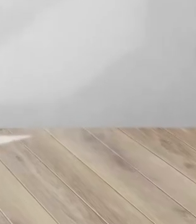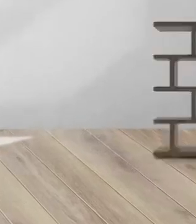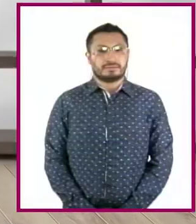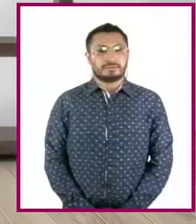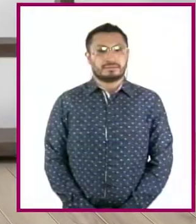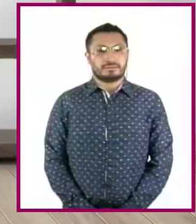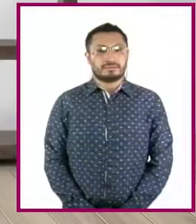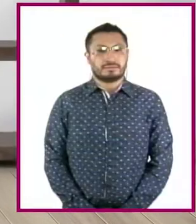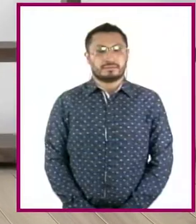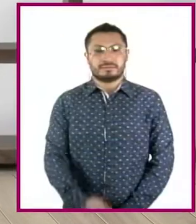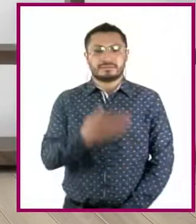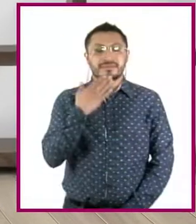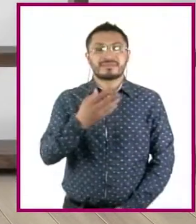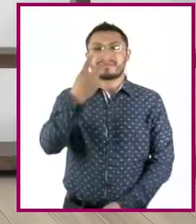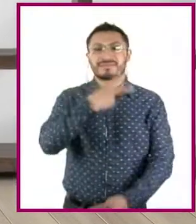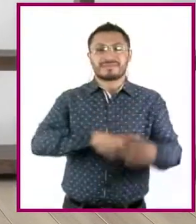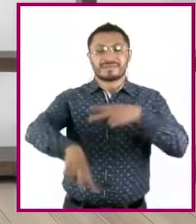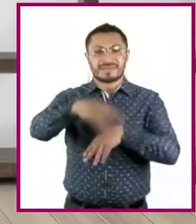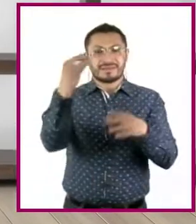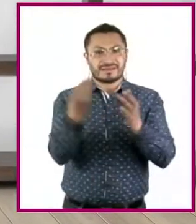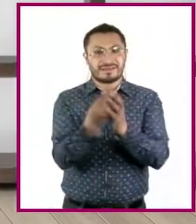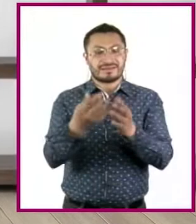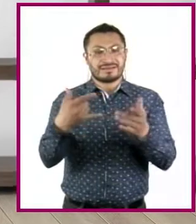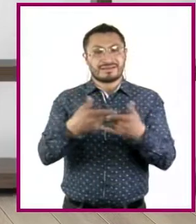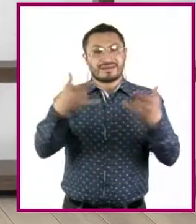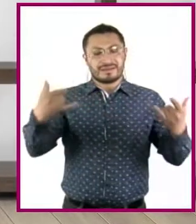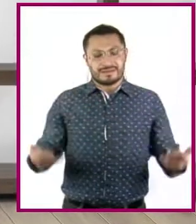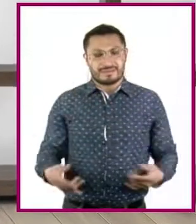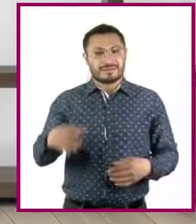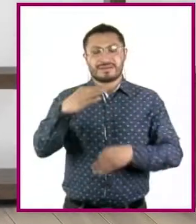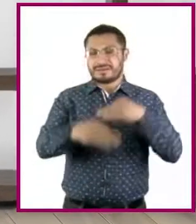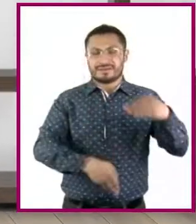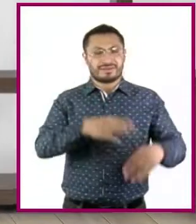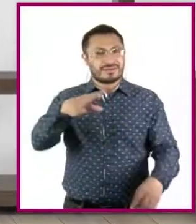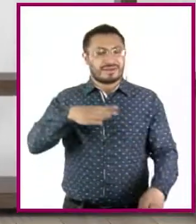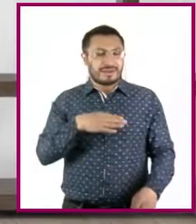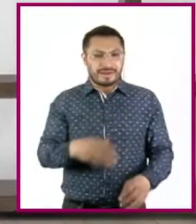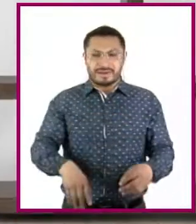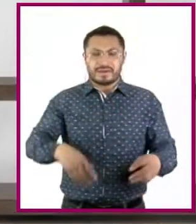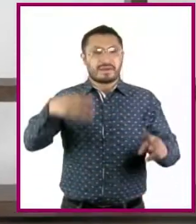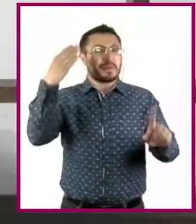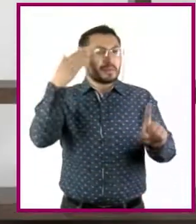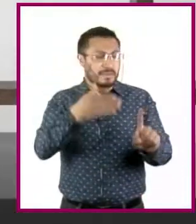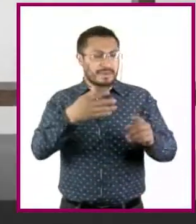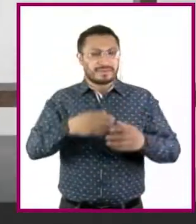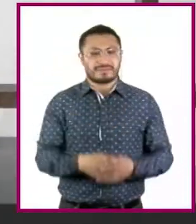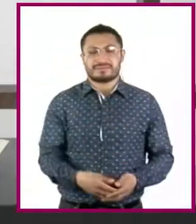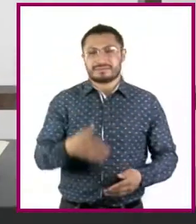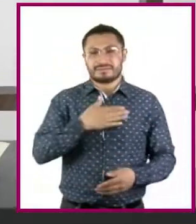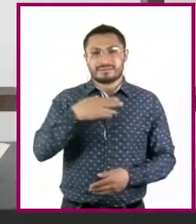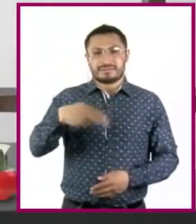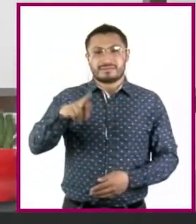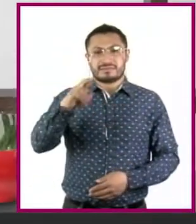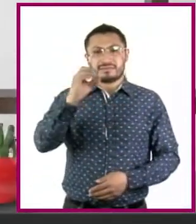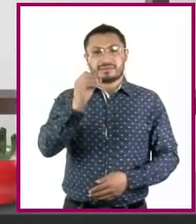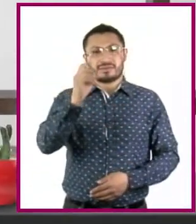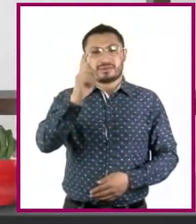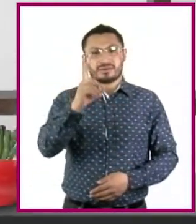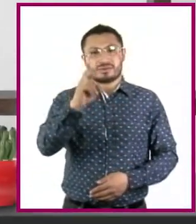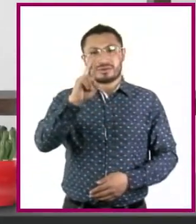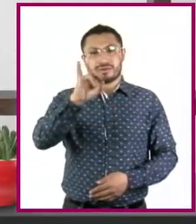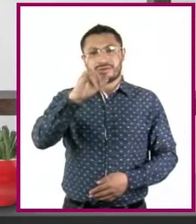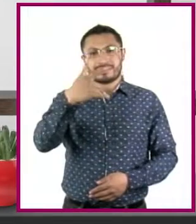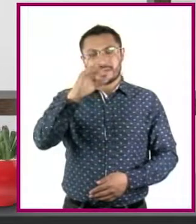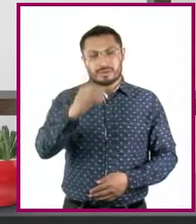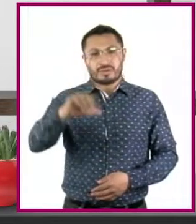Bienvenidos a otro programa de Conciencia Histórica, donde todo tiene una razón histórica de ser. Yo soy Rodrigo Hidalgo y hoy trataremos un tema fundamental